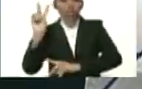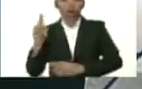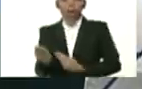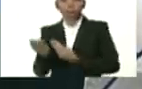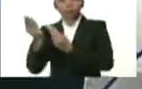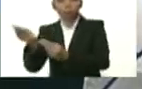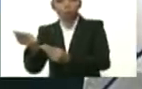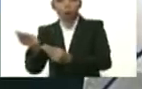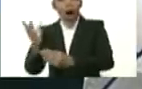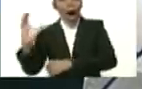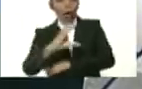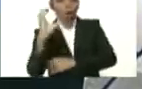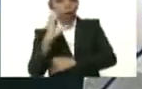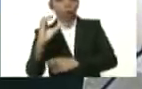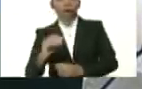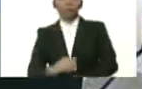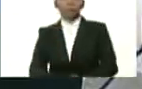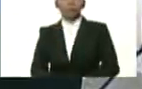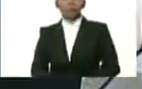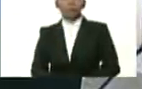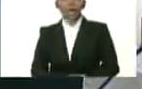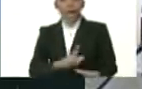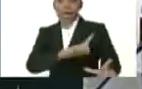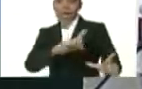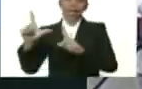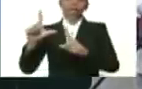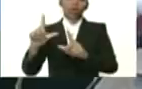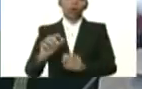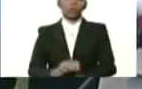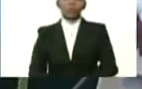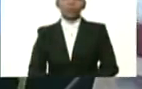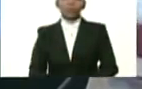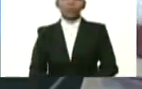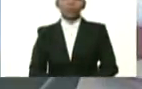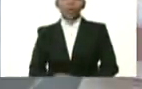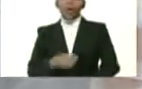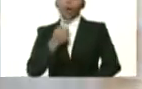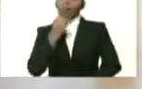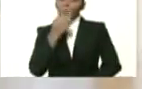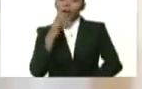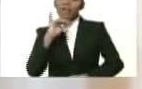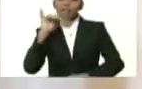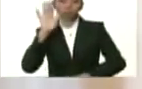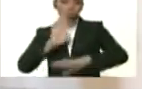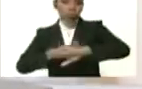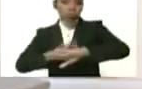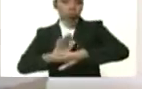a Colombia. Listo, pues. Buenas noticias.